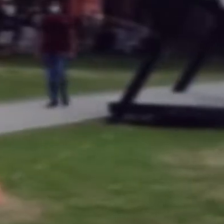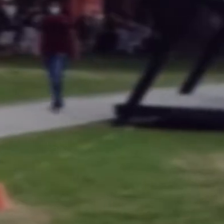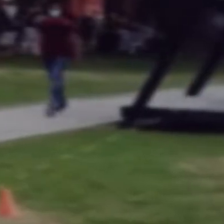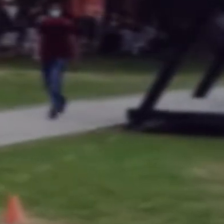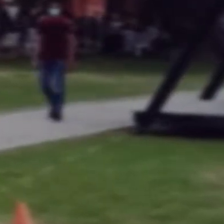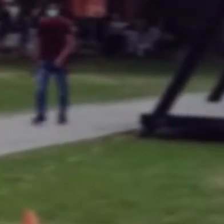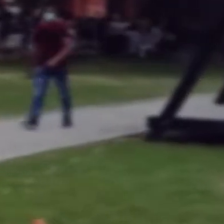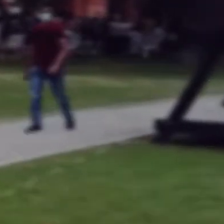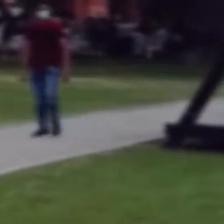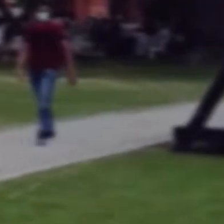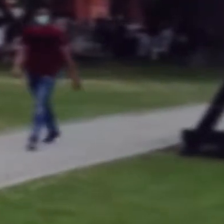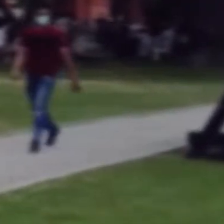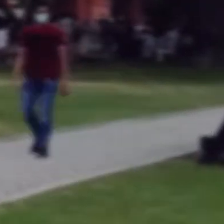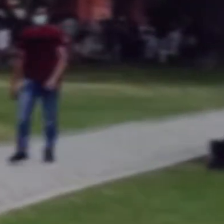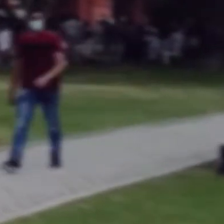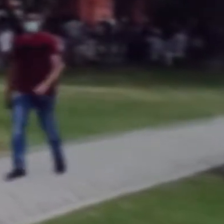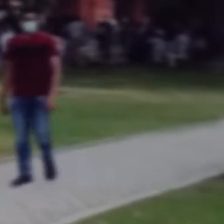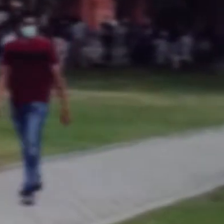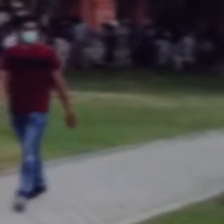de